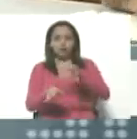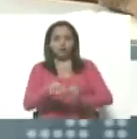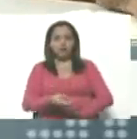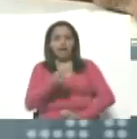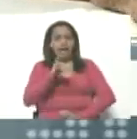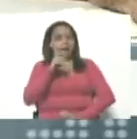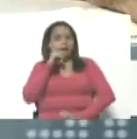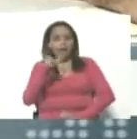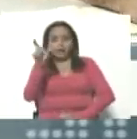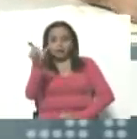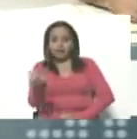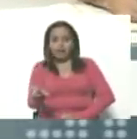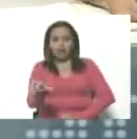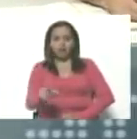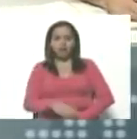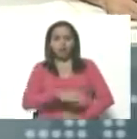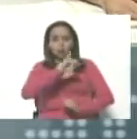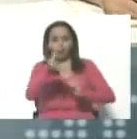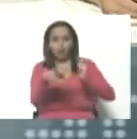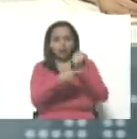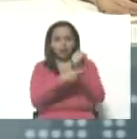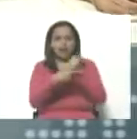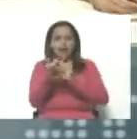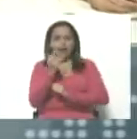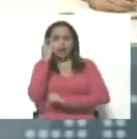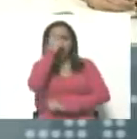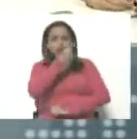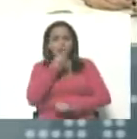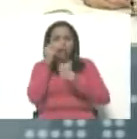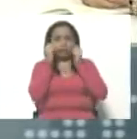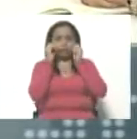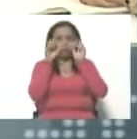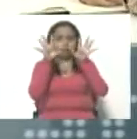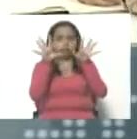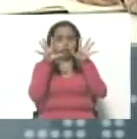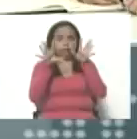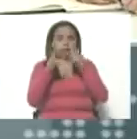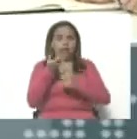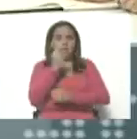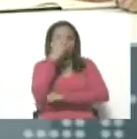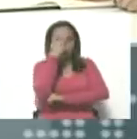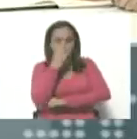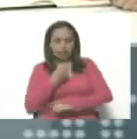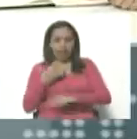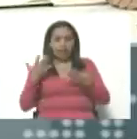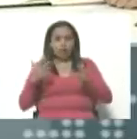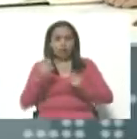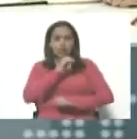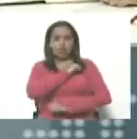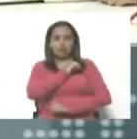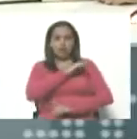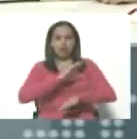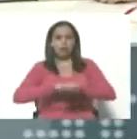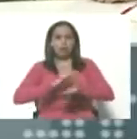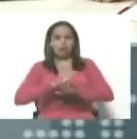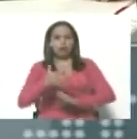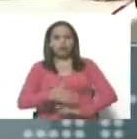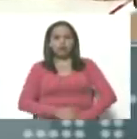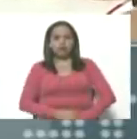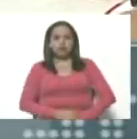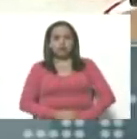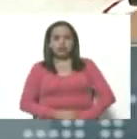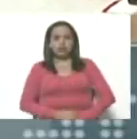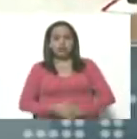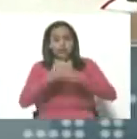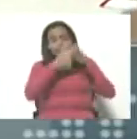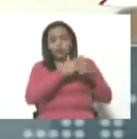deja muy mal parado. Dios mío, debe estar con la cara brotada ahorita desde la depresión y los nervios, porque los pitiyanquis son